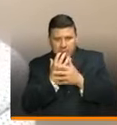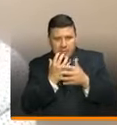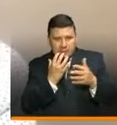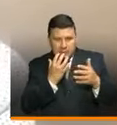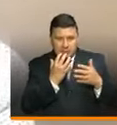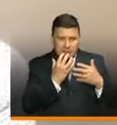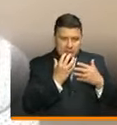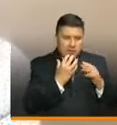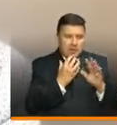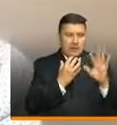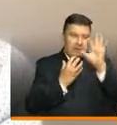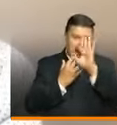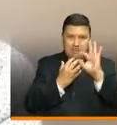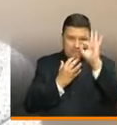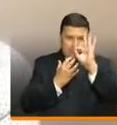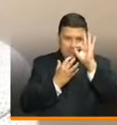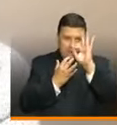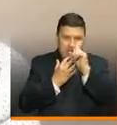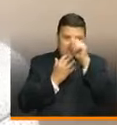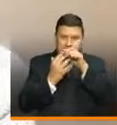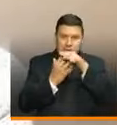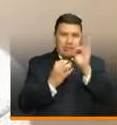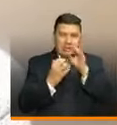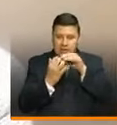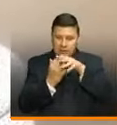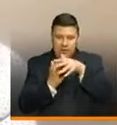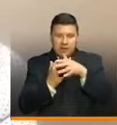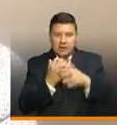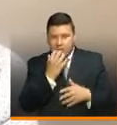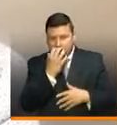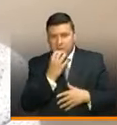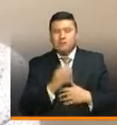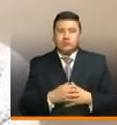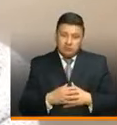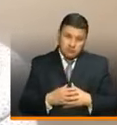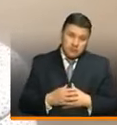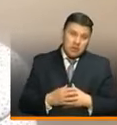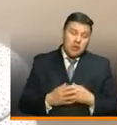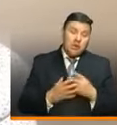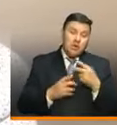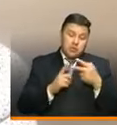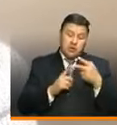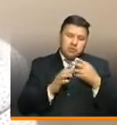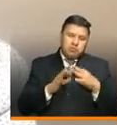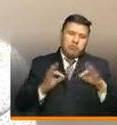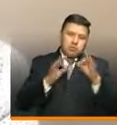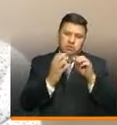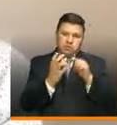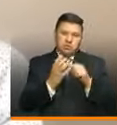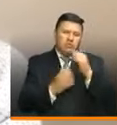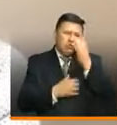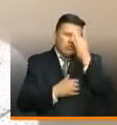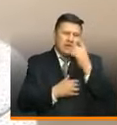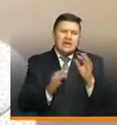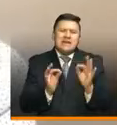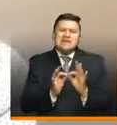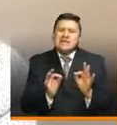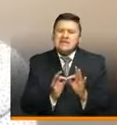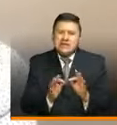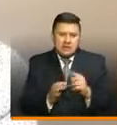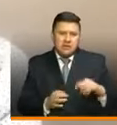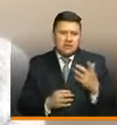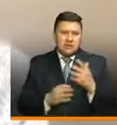posibilidades de que el virus salga de la persona o salga de más allá de la máscara. Y dos elementos que son muy importantes, porque es sencilla desde el punto